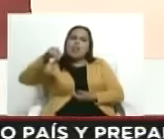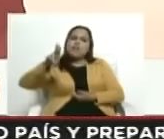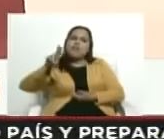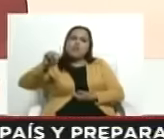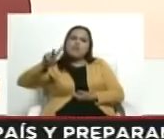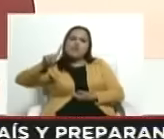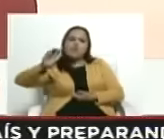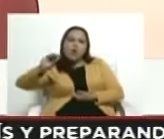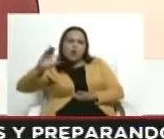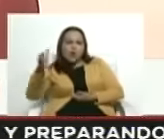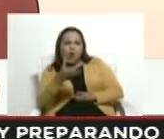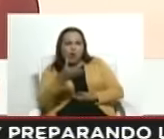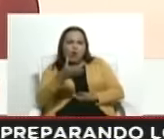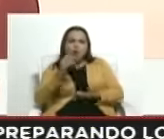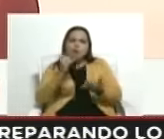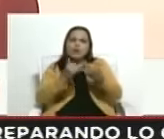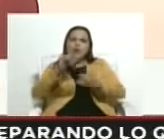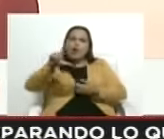González.